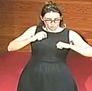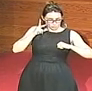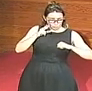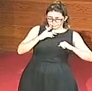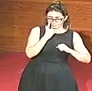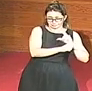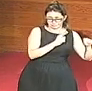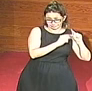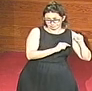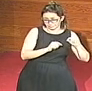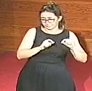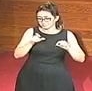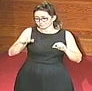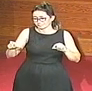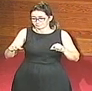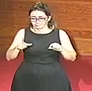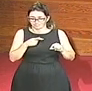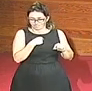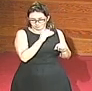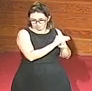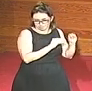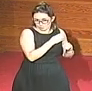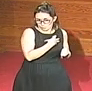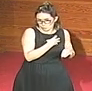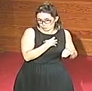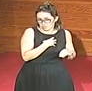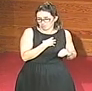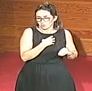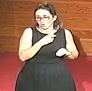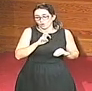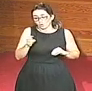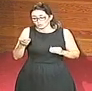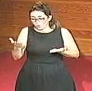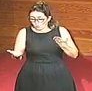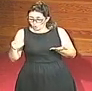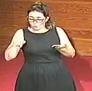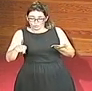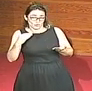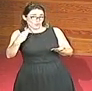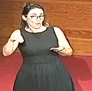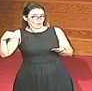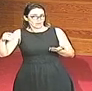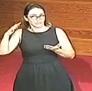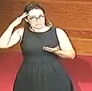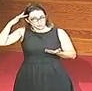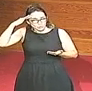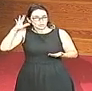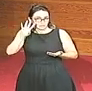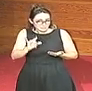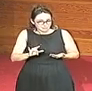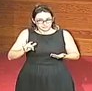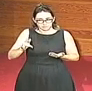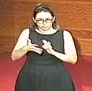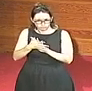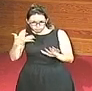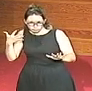recurrir, que son referentes de ecuanimidad, y los jóvenes que tienen ilusión, que tienen